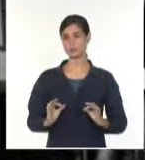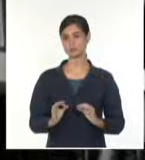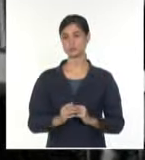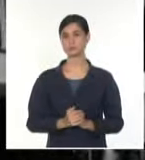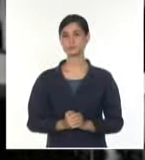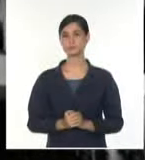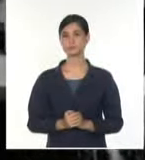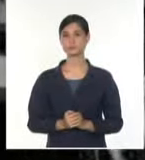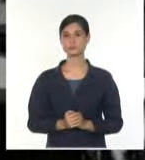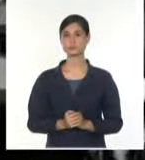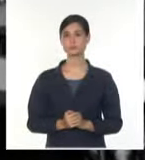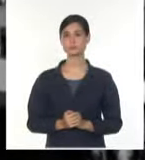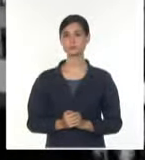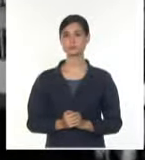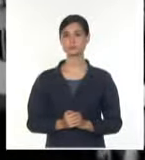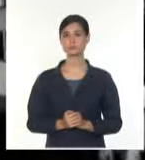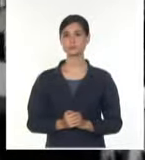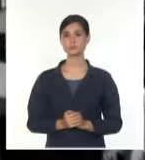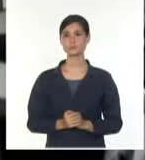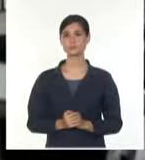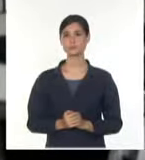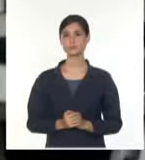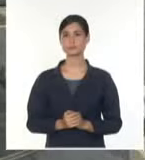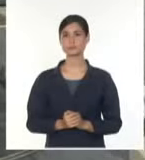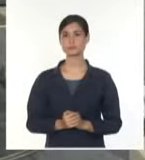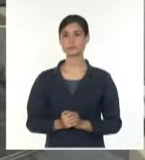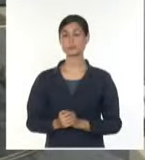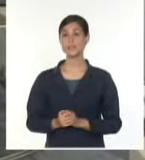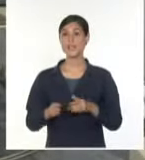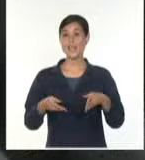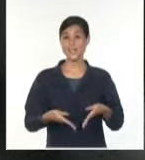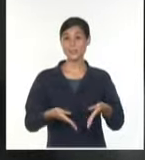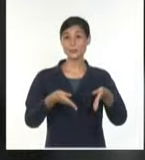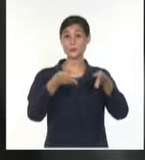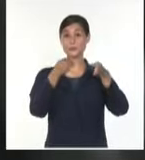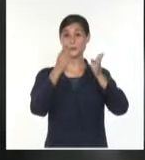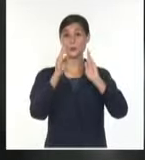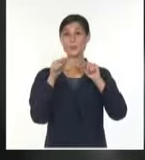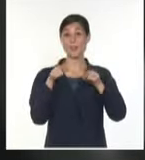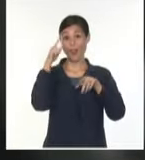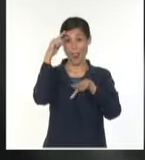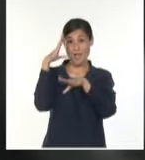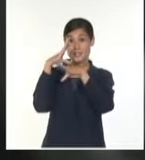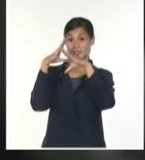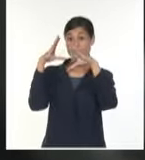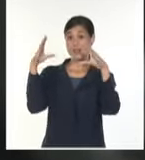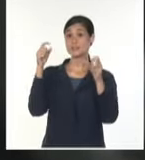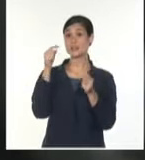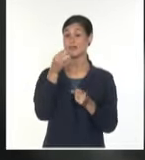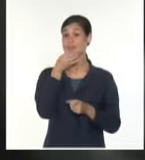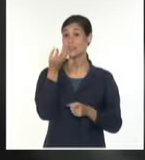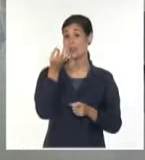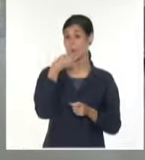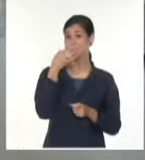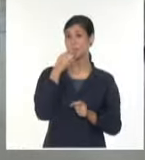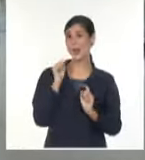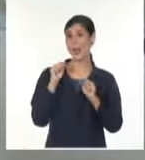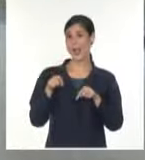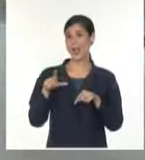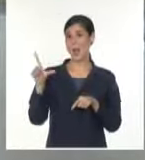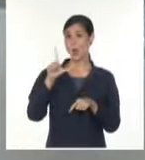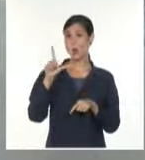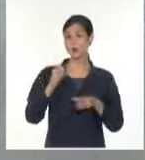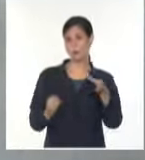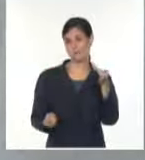El Centro Madre de la Ciencia Cubana celebra este lunes 59 años de fundación. Es el